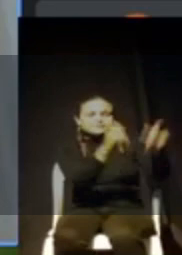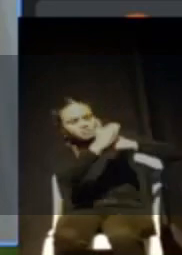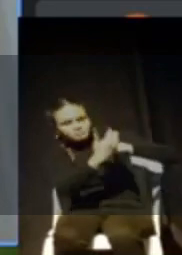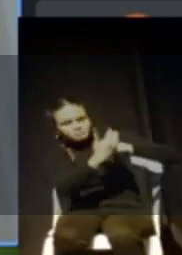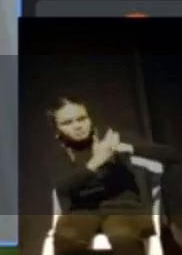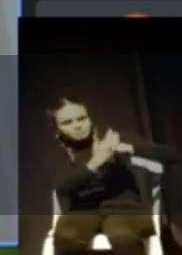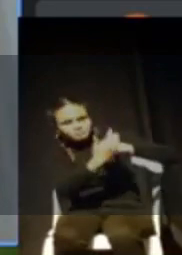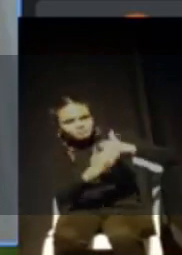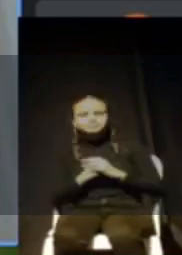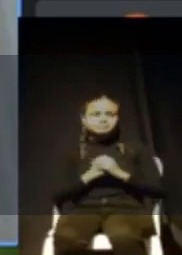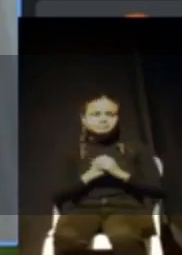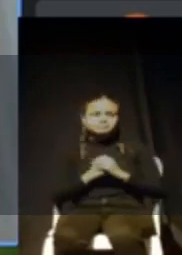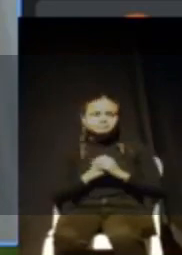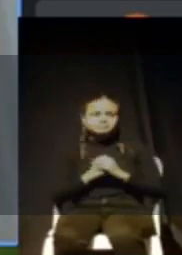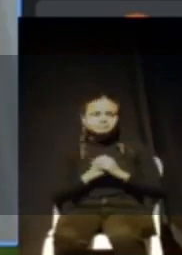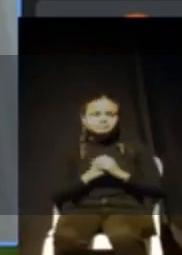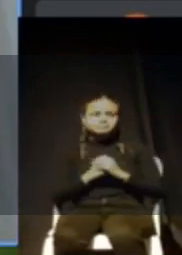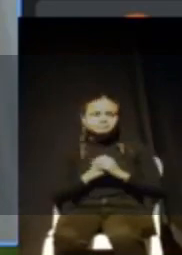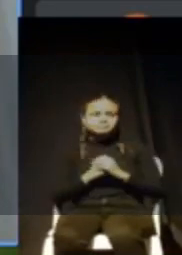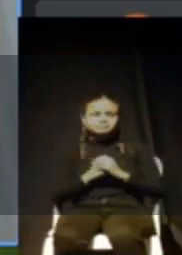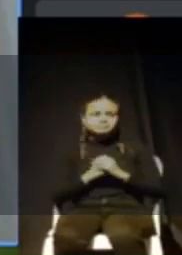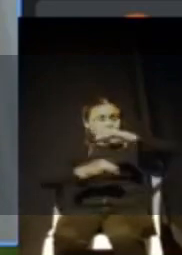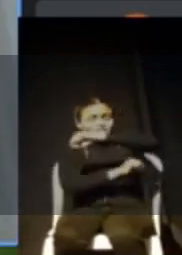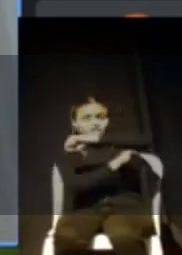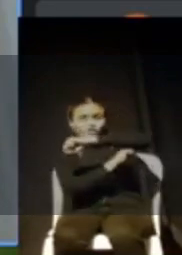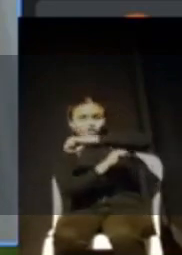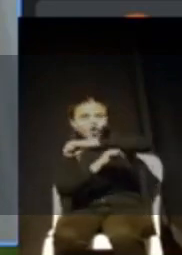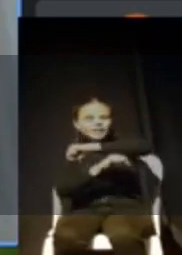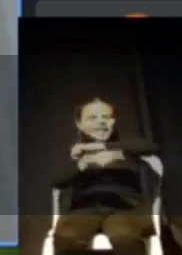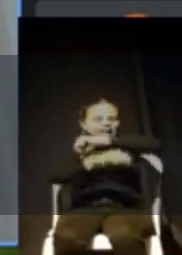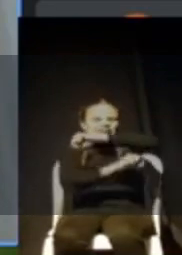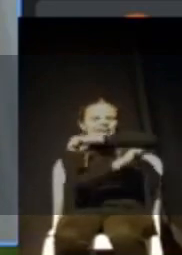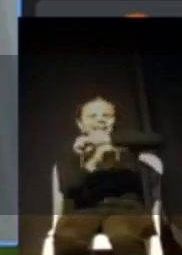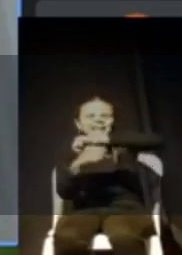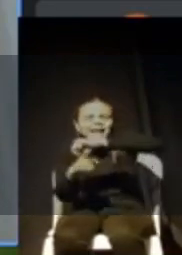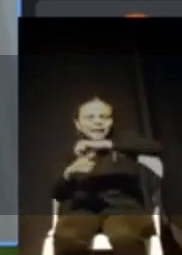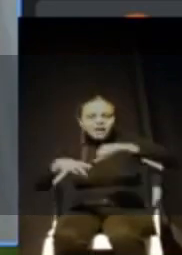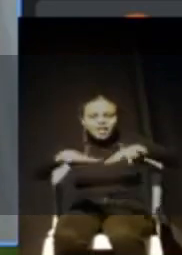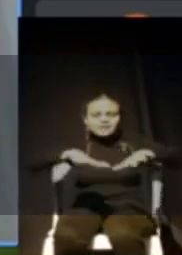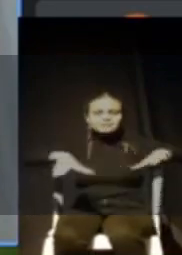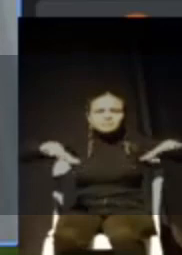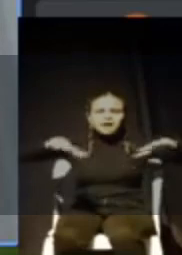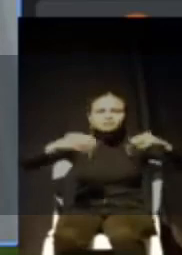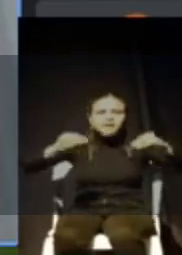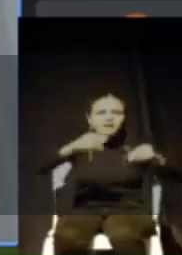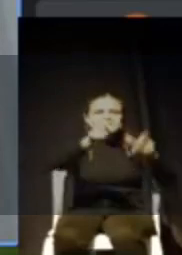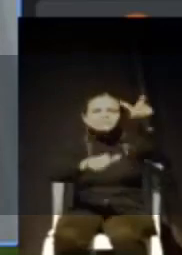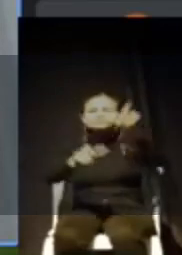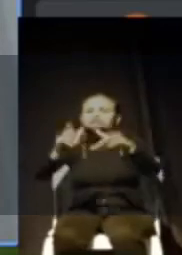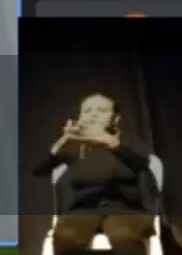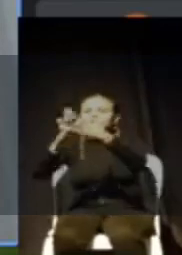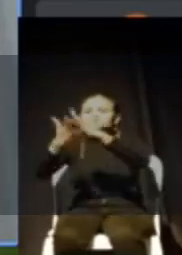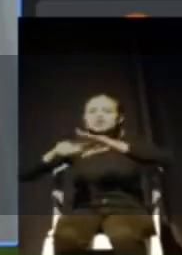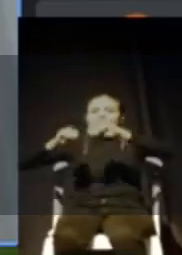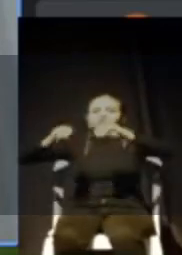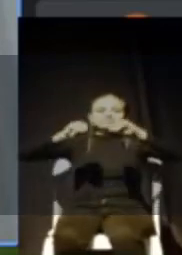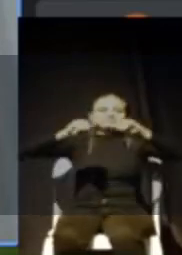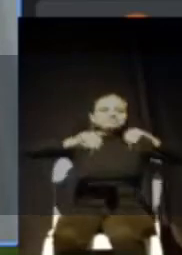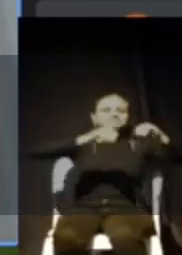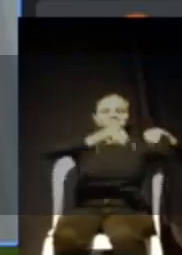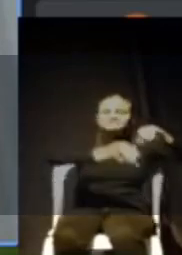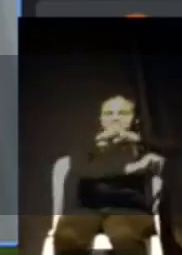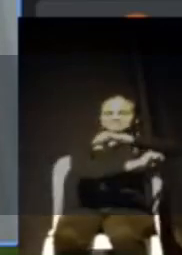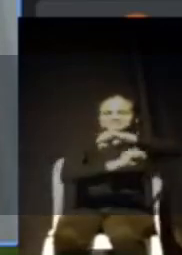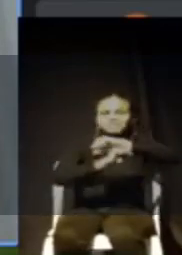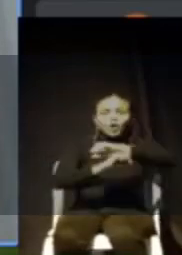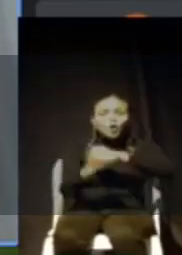se considera que hablar del fortalecimiento de los espacios de formación comunitaria tendientes a la cohesión y a la organización de las poblaciones en torno a